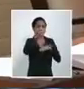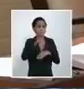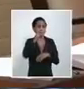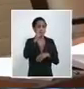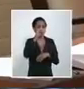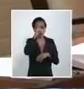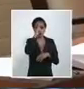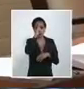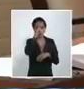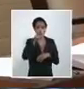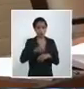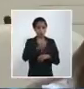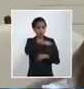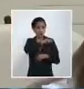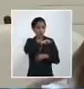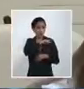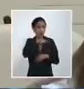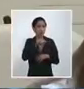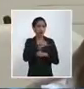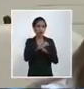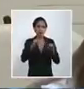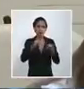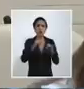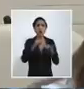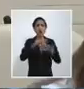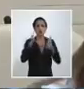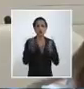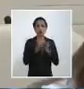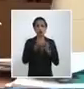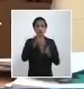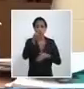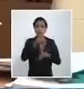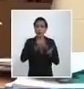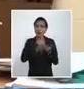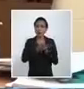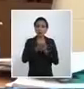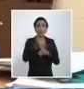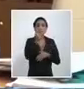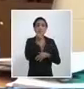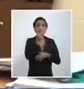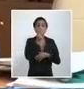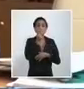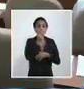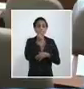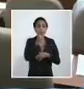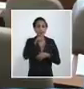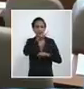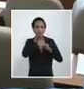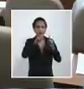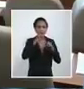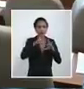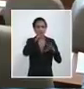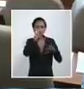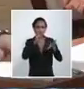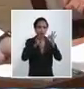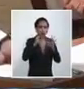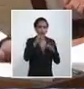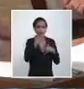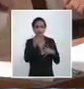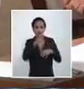José Ángel Portar Miranda, actualizó los datos y dijo que se continúa incrementando el pesquisaje en todos los